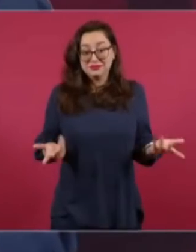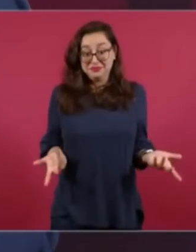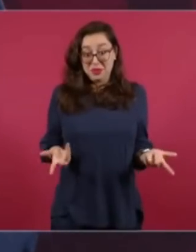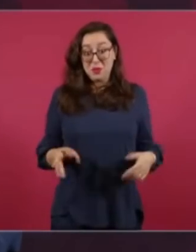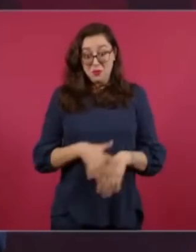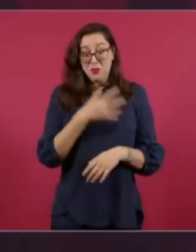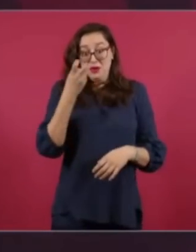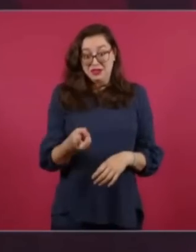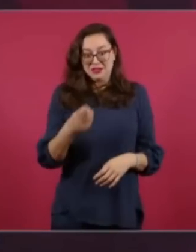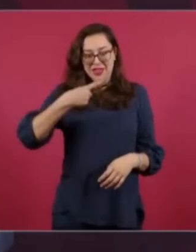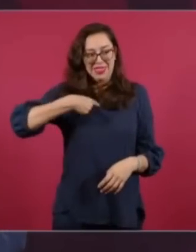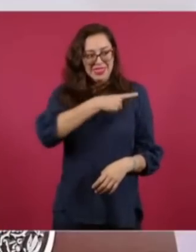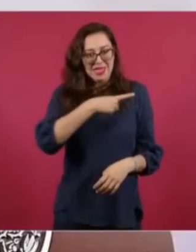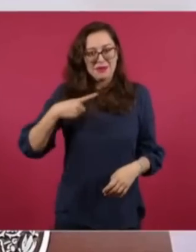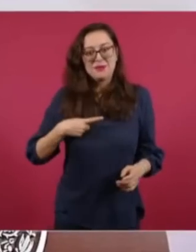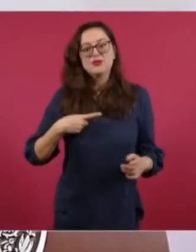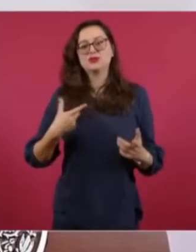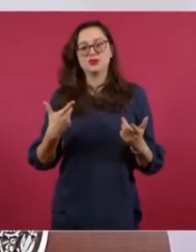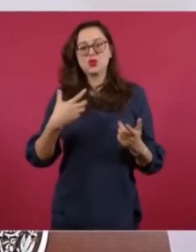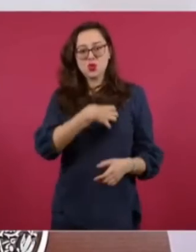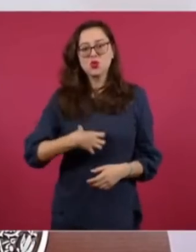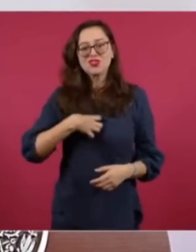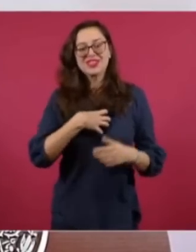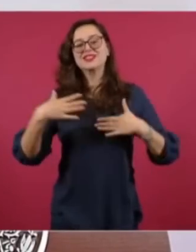celebremos con gusto